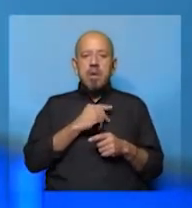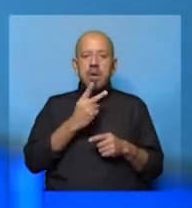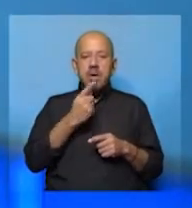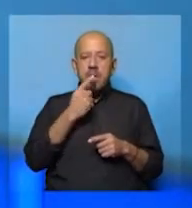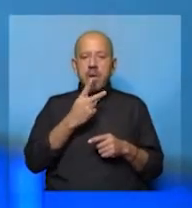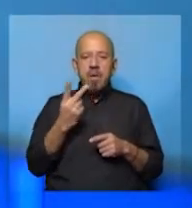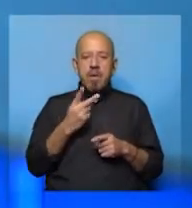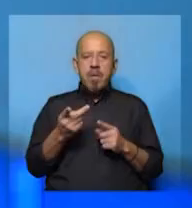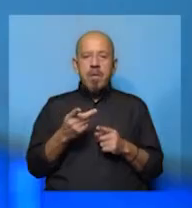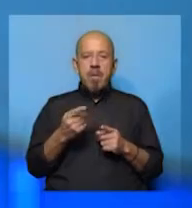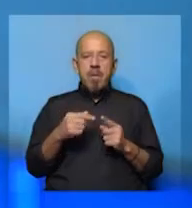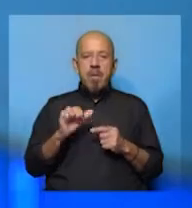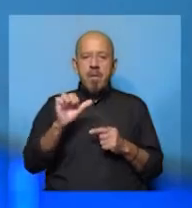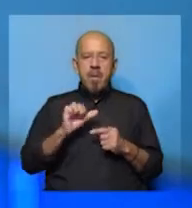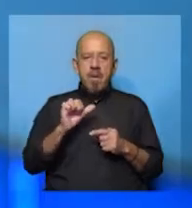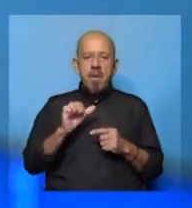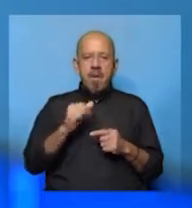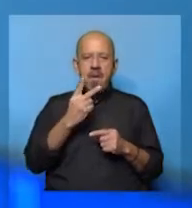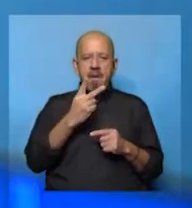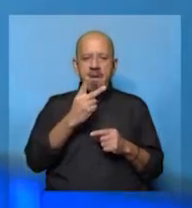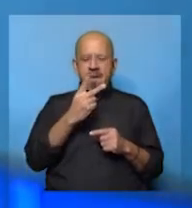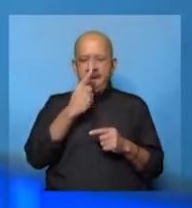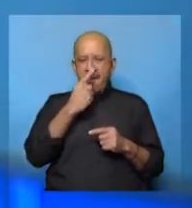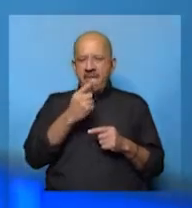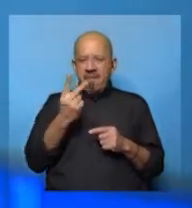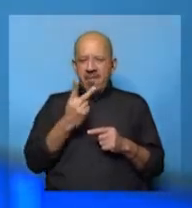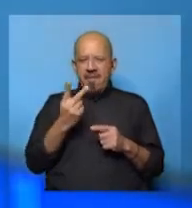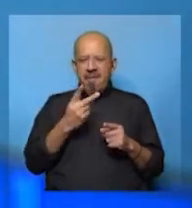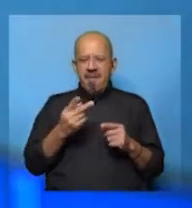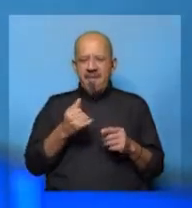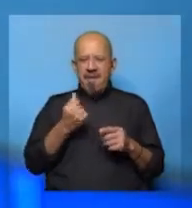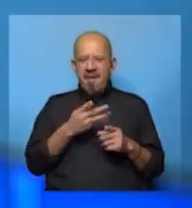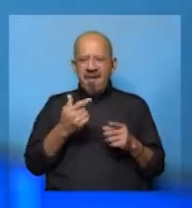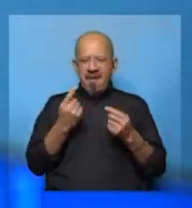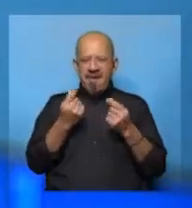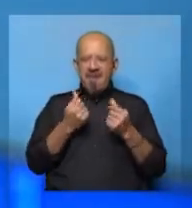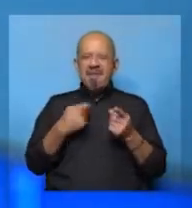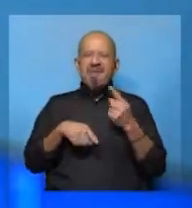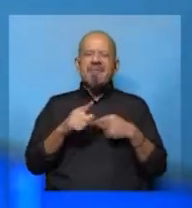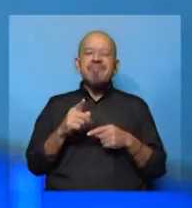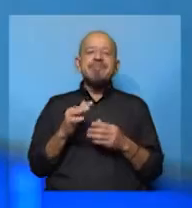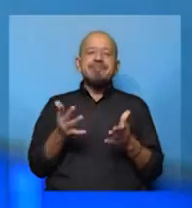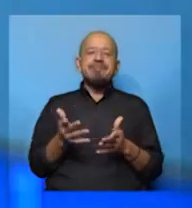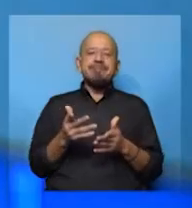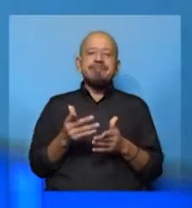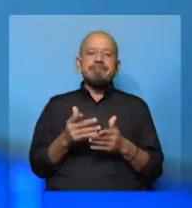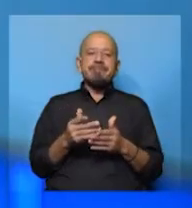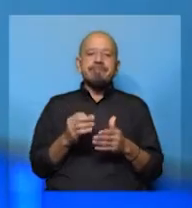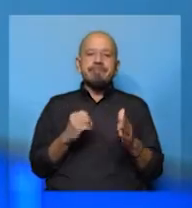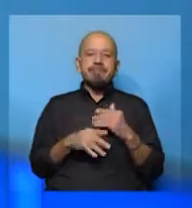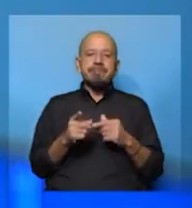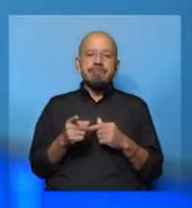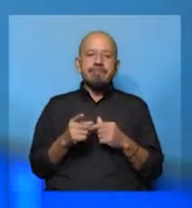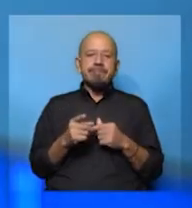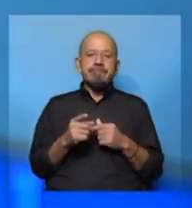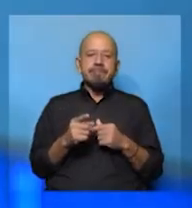haberse comenzado a gastar en enero del 22 para tener una idea de cuánto dinero Entonces dónde fue fue a la canastita de la corporación para el